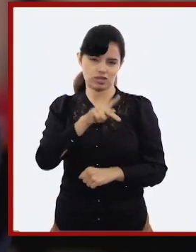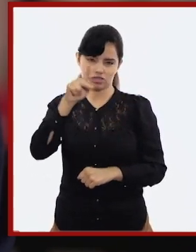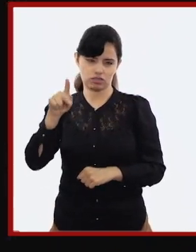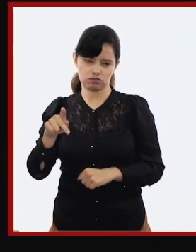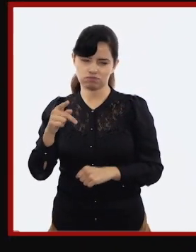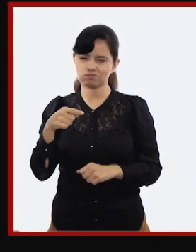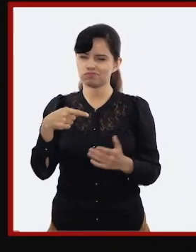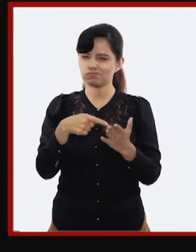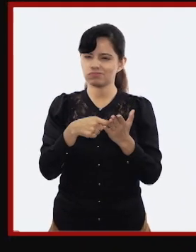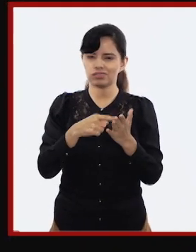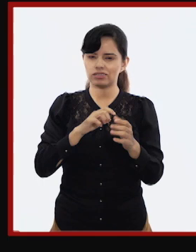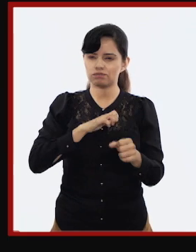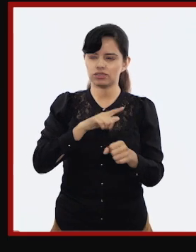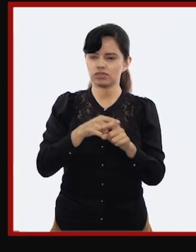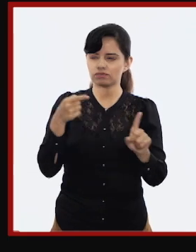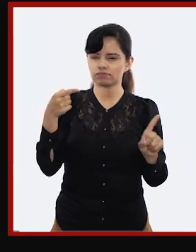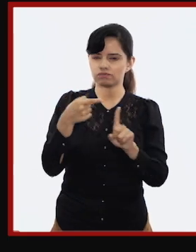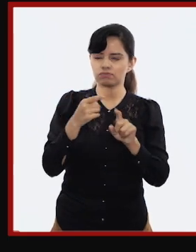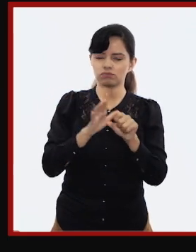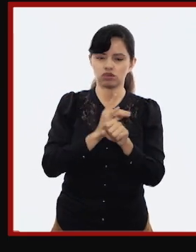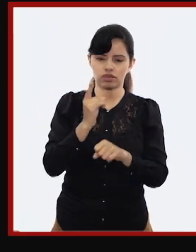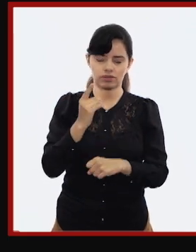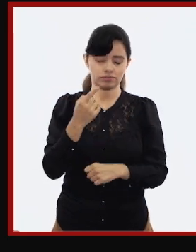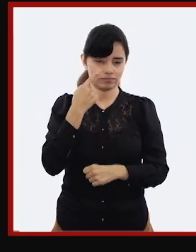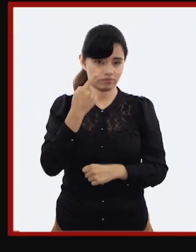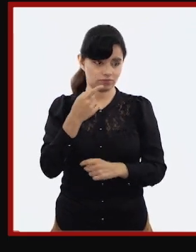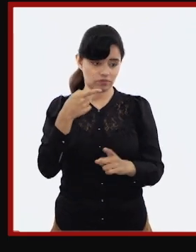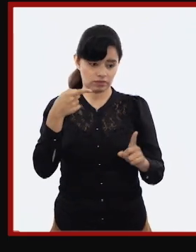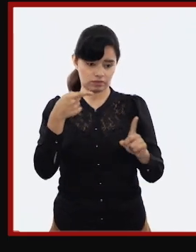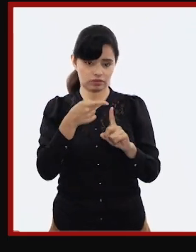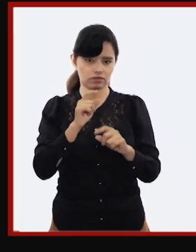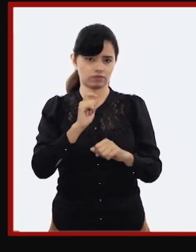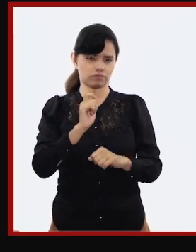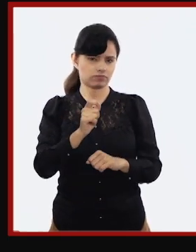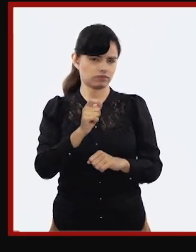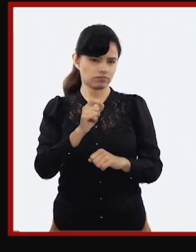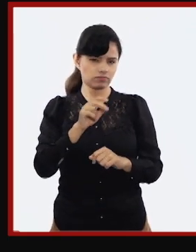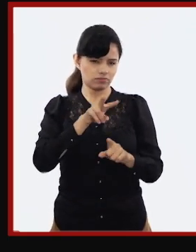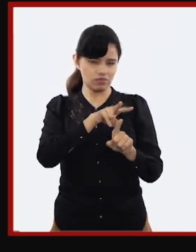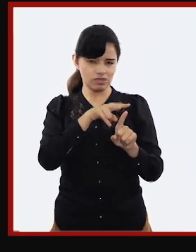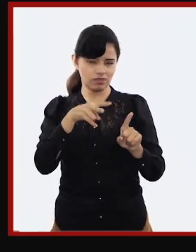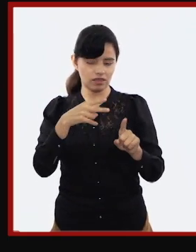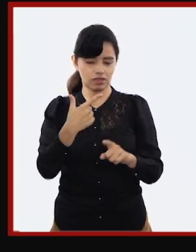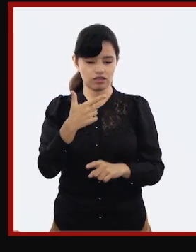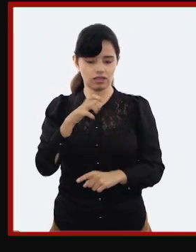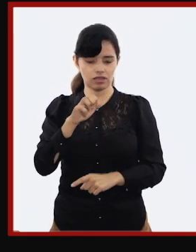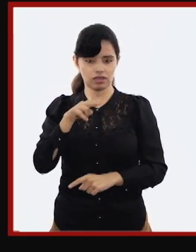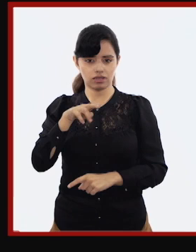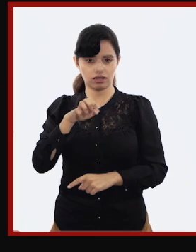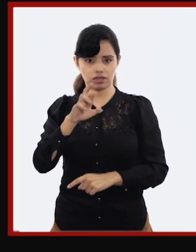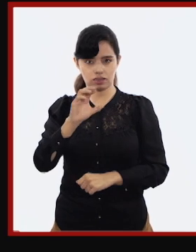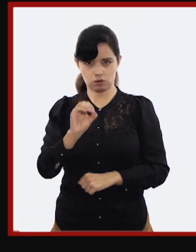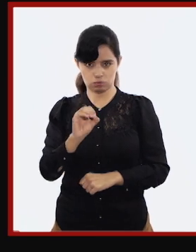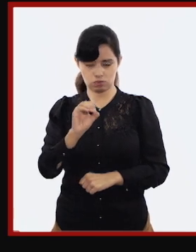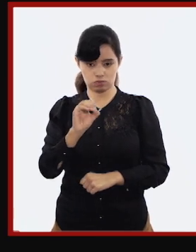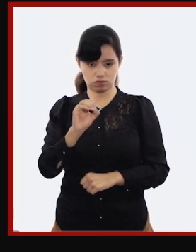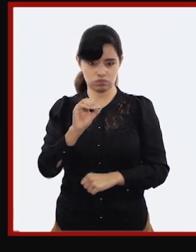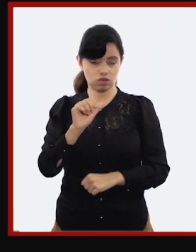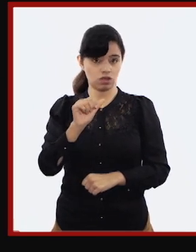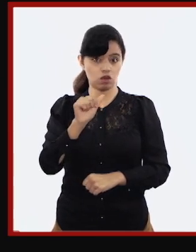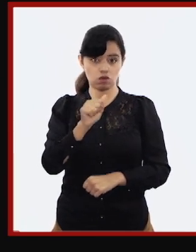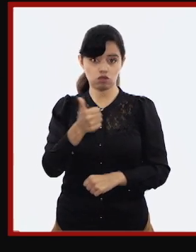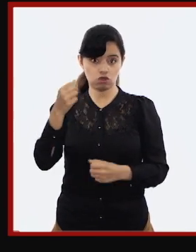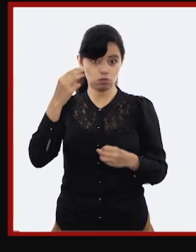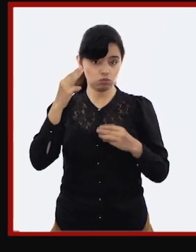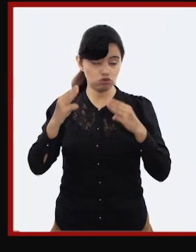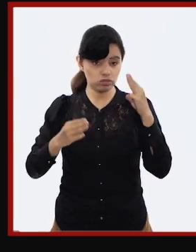colección permanente. Bueno, mira, la perspectiva es una perspectiva de género, obviamente, cosa que no tiene